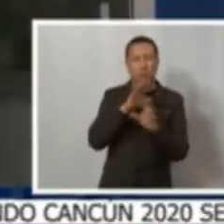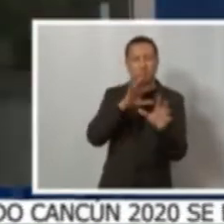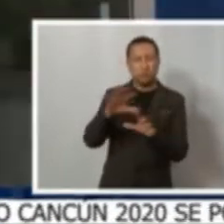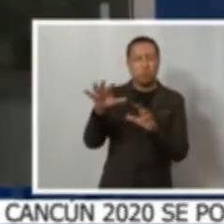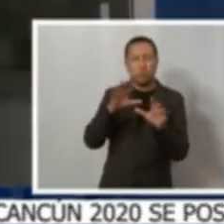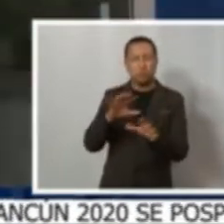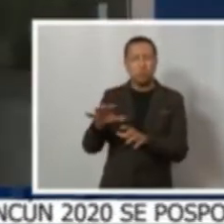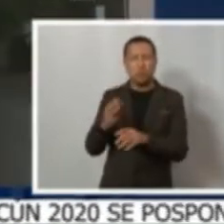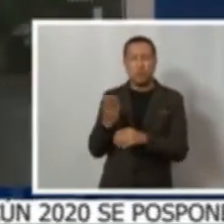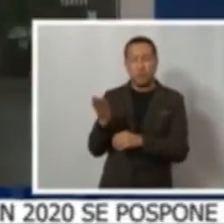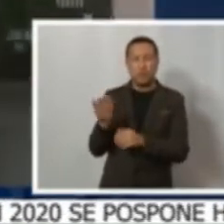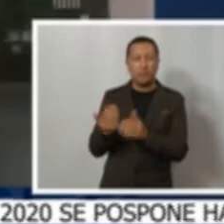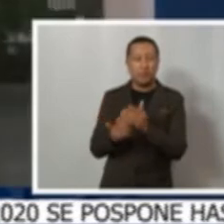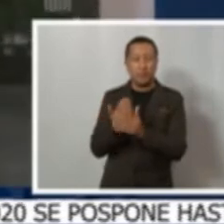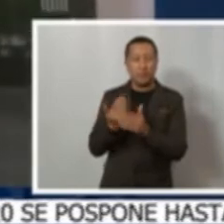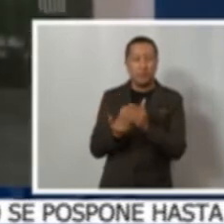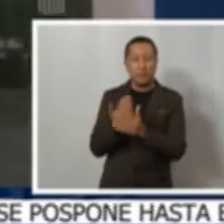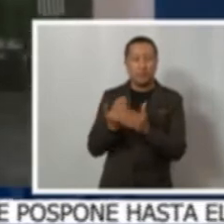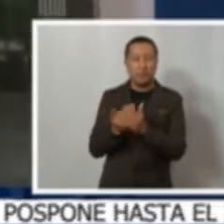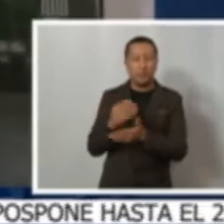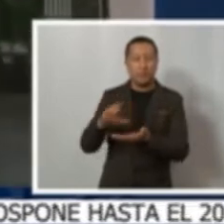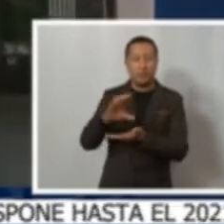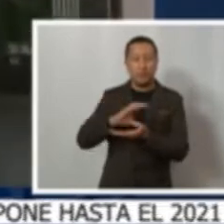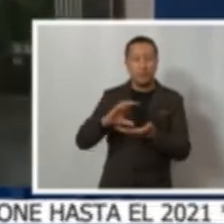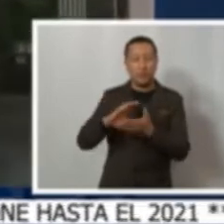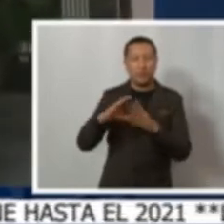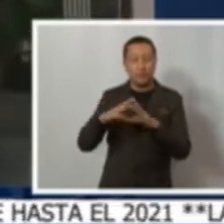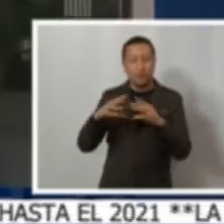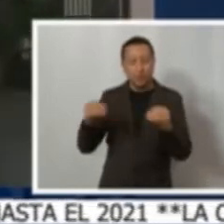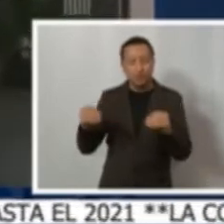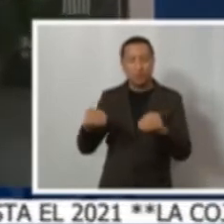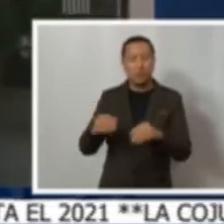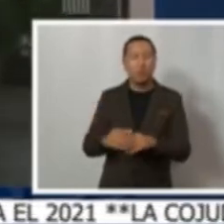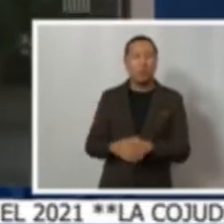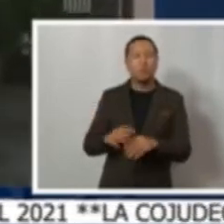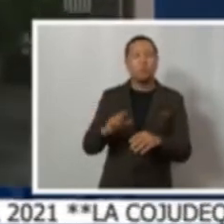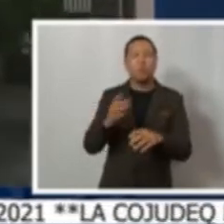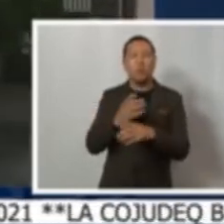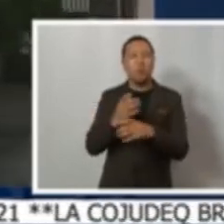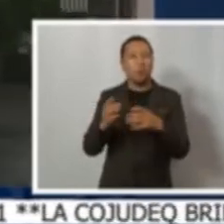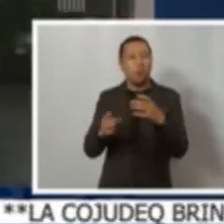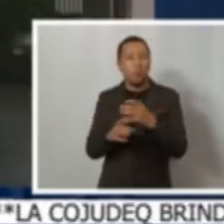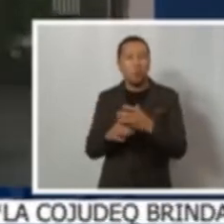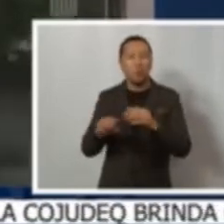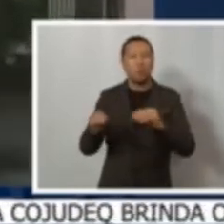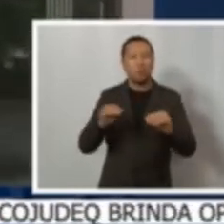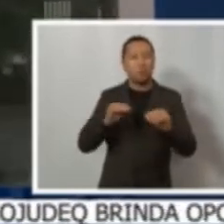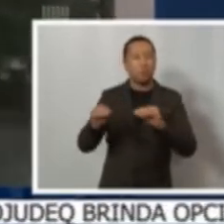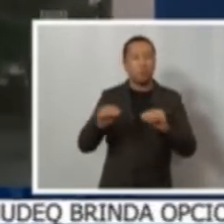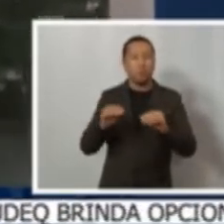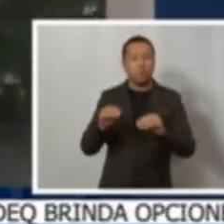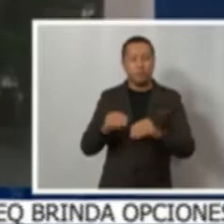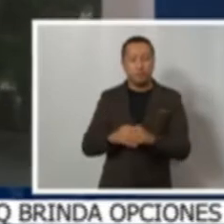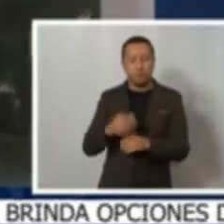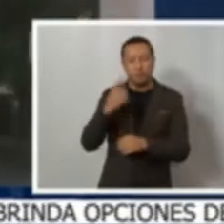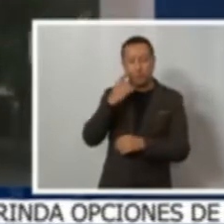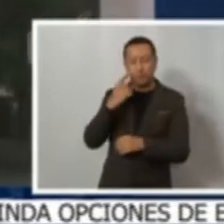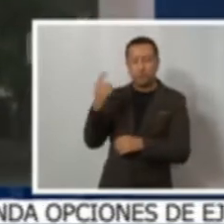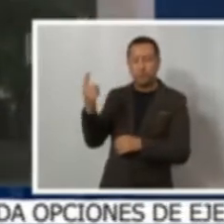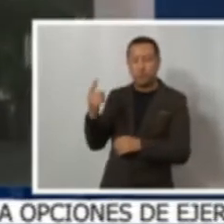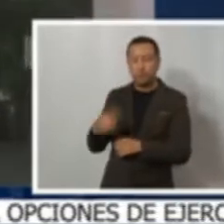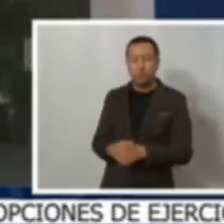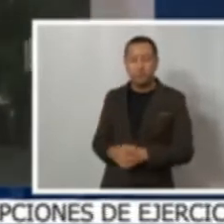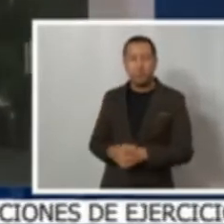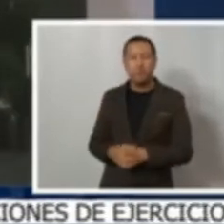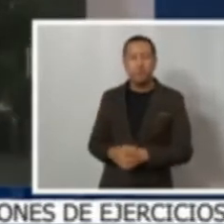Cozumel de la mañana, de muy temprano, pudiera ser un proyectil. Y estas imágenes que tengo en pantalla son del